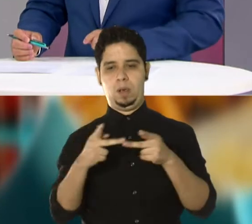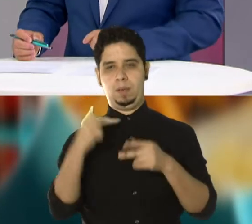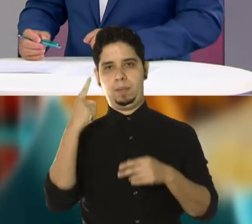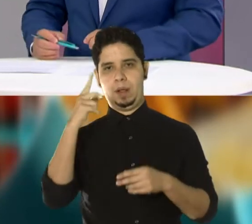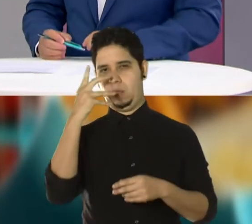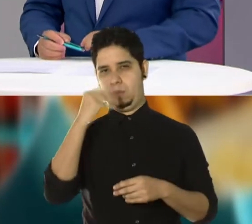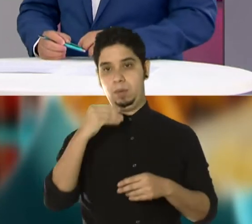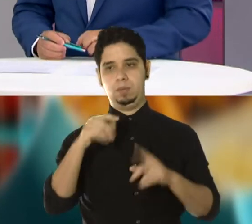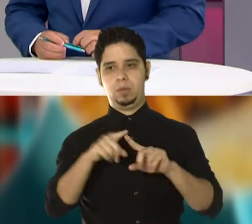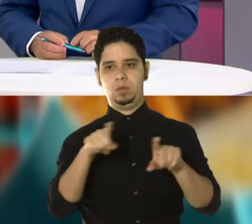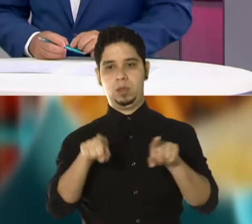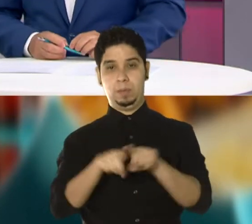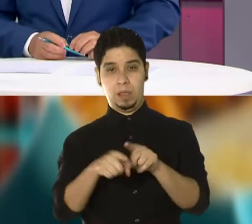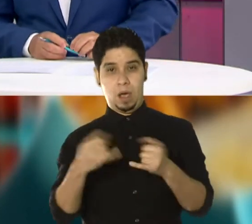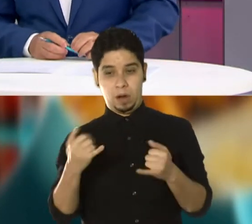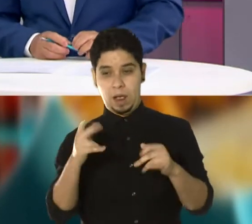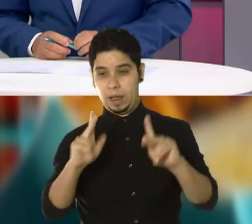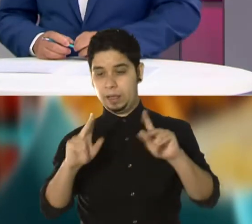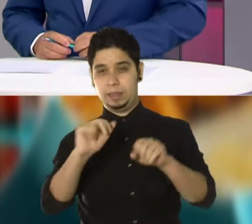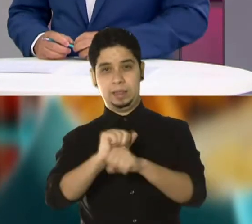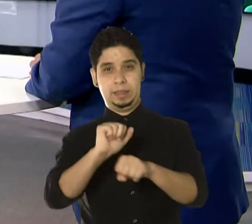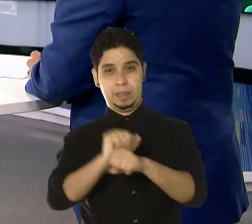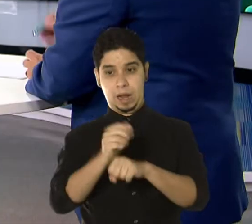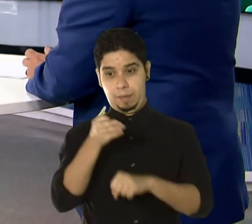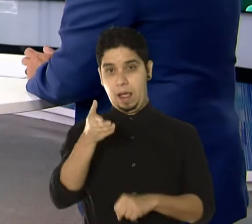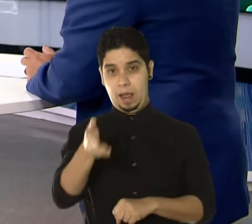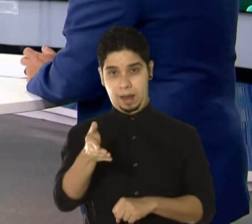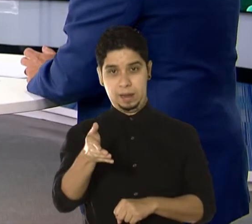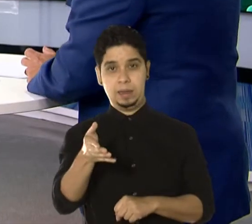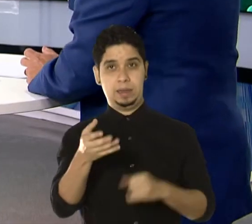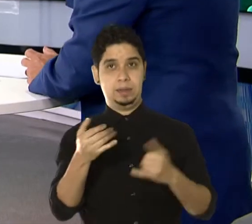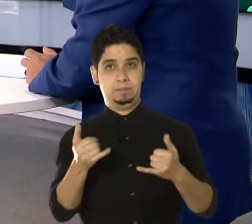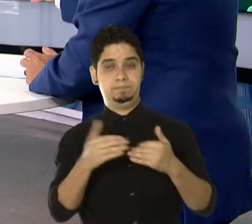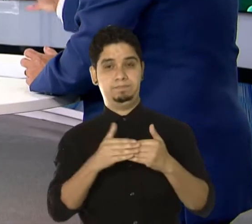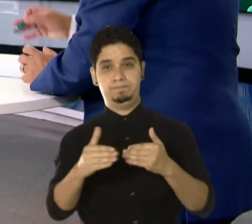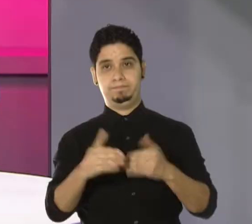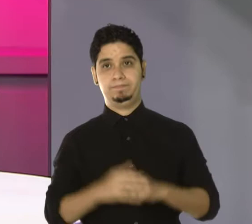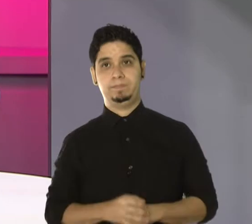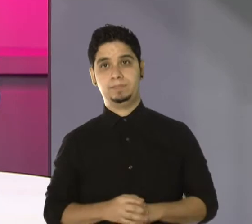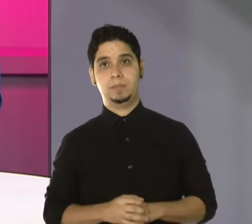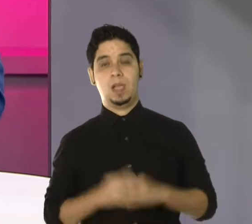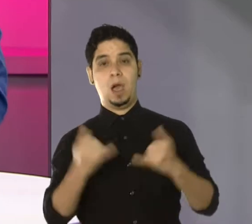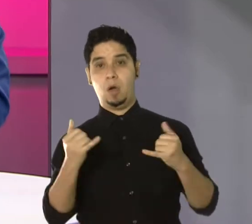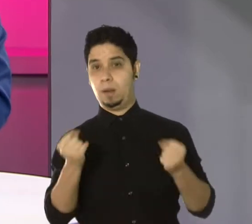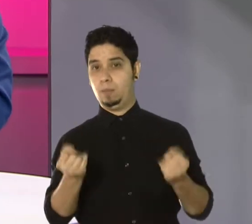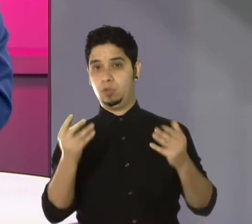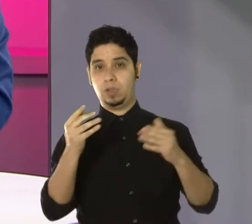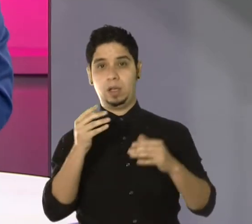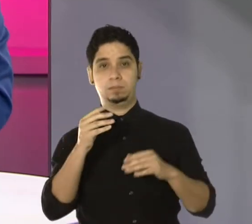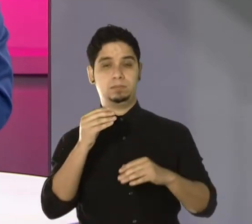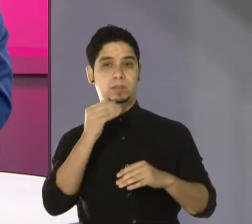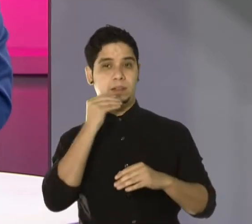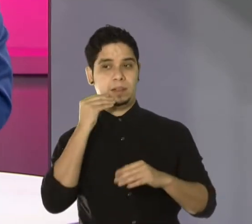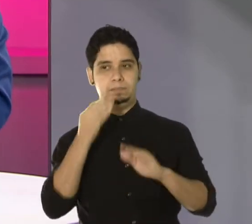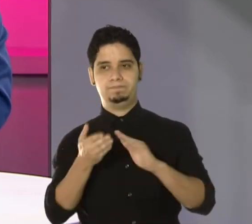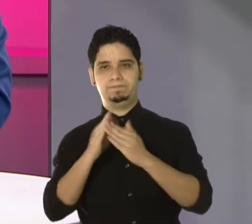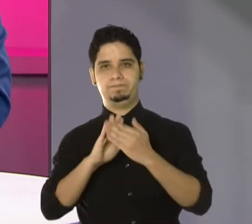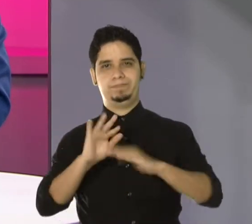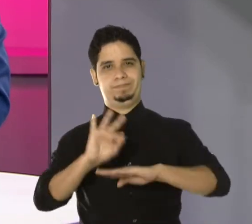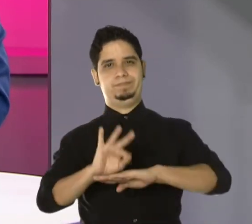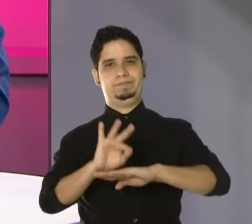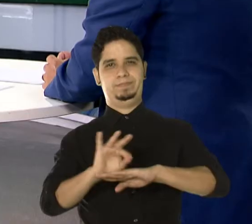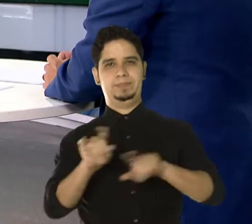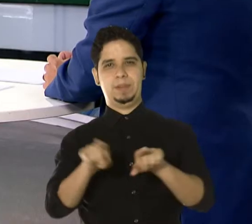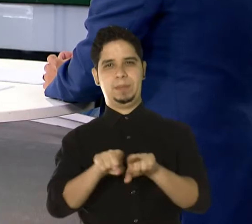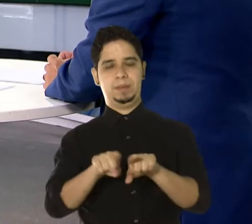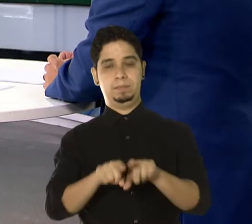uno trabaja y hace su jornada laboral durante el día. Cierto es que muchos hogares ahora son oficinas. Sí. Además de eso, vimos que durante la